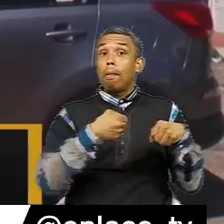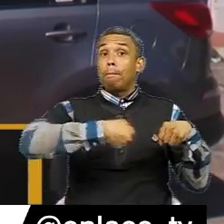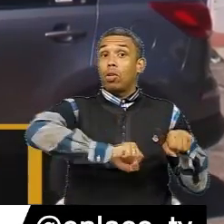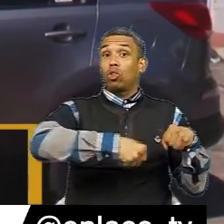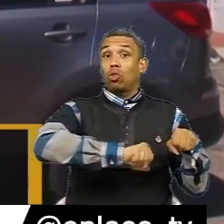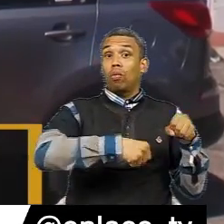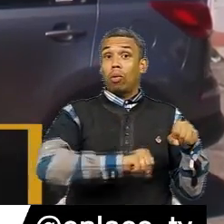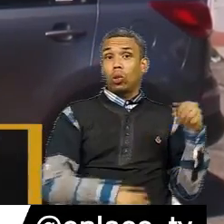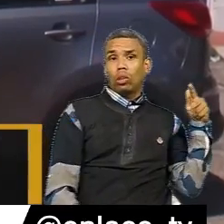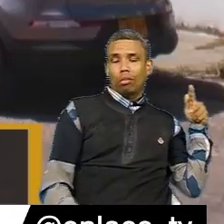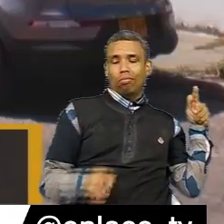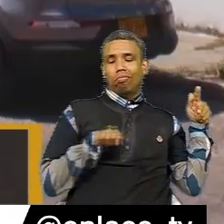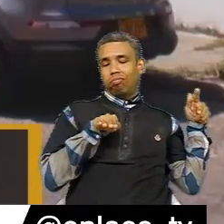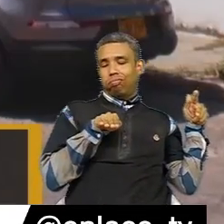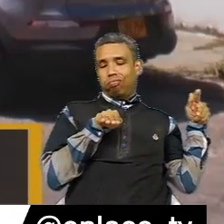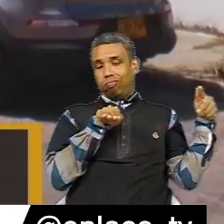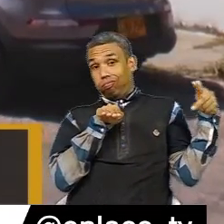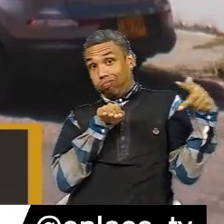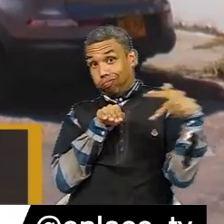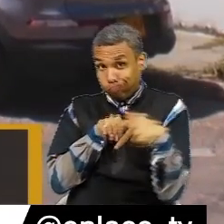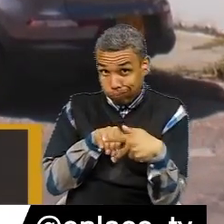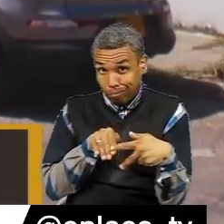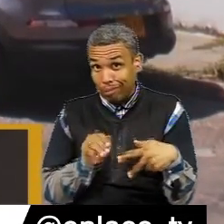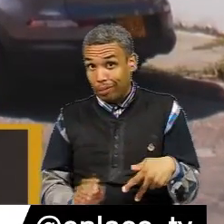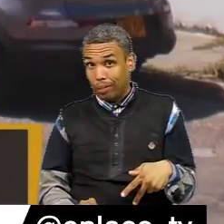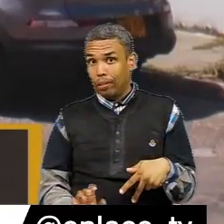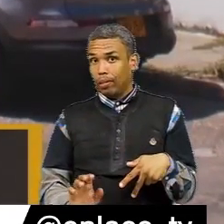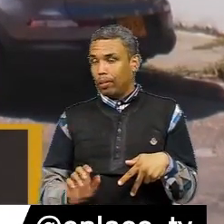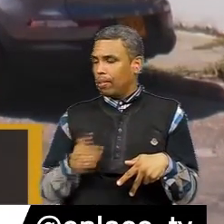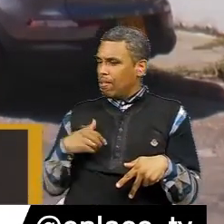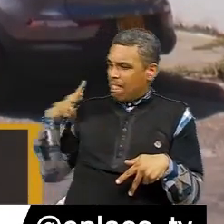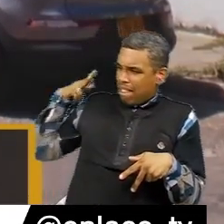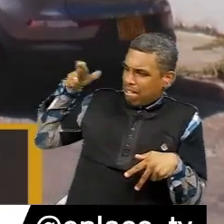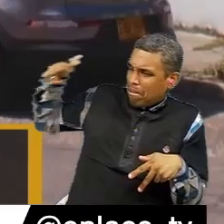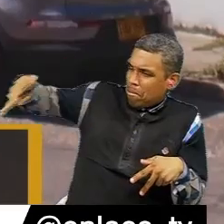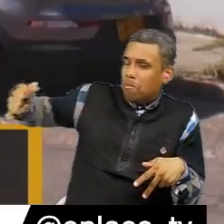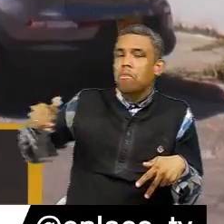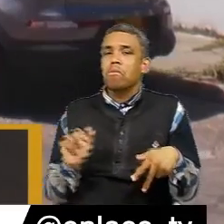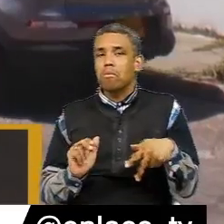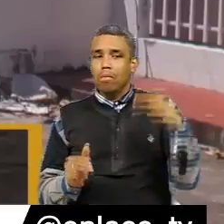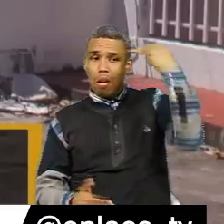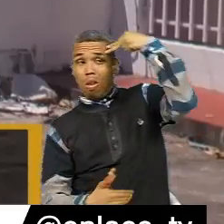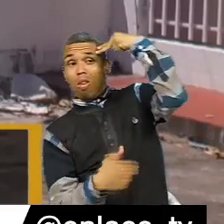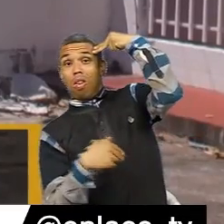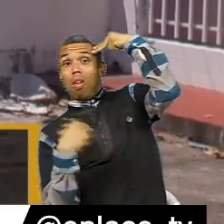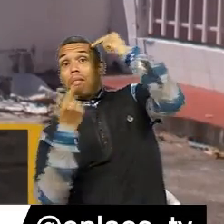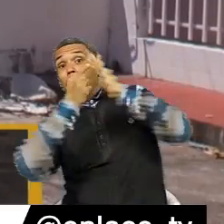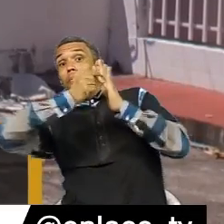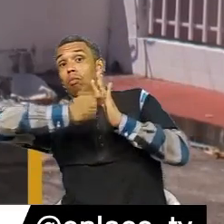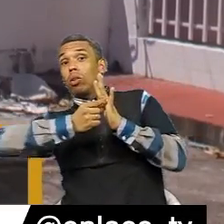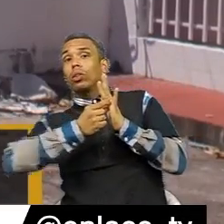boxer. Cada uno nos cogió por una ventana, a mi esposo le quitaron más de 1.000.000 de pesos que llevaba.